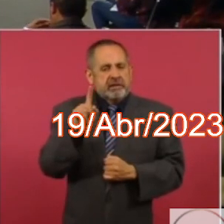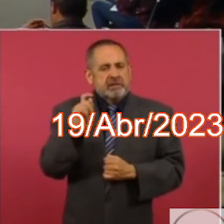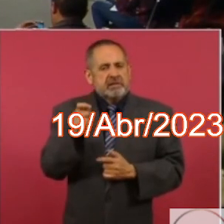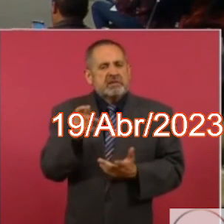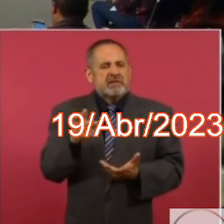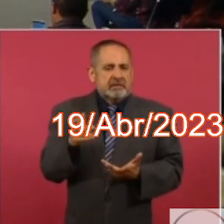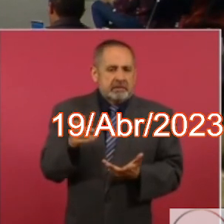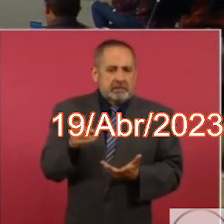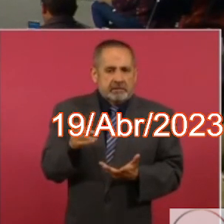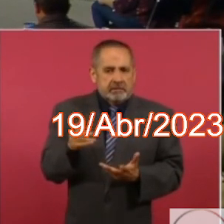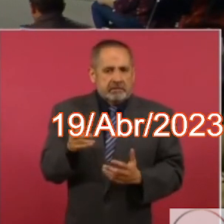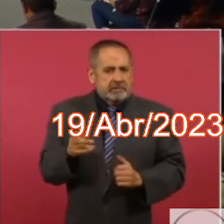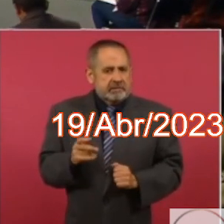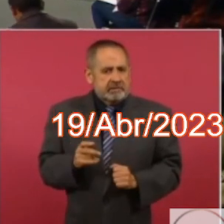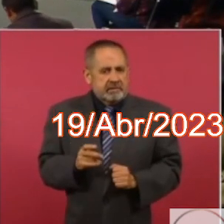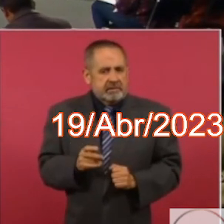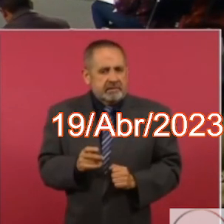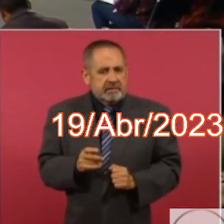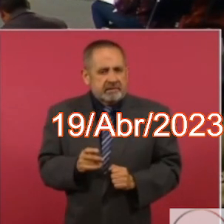lo